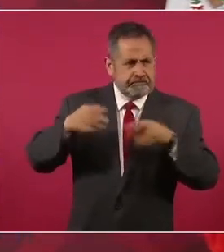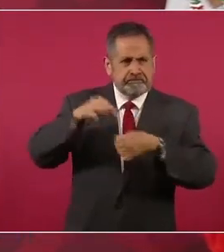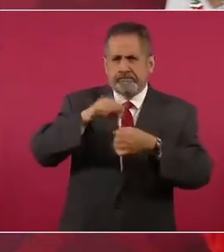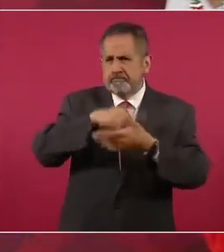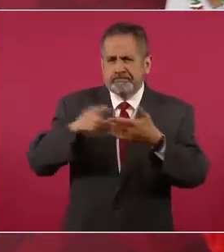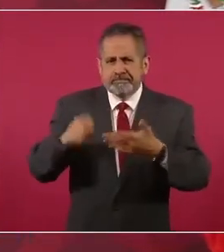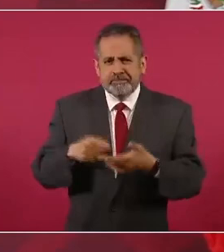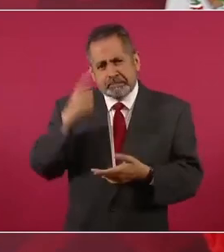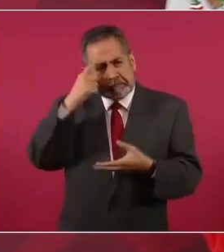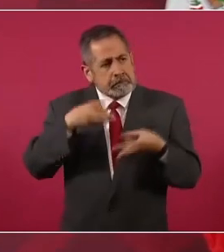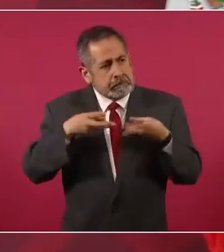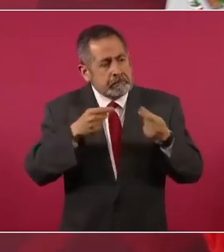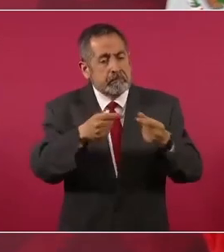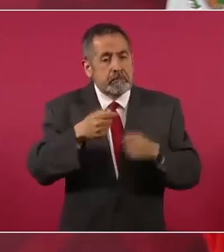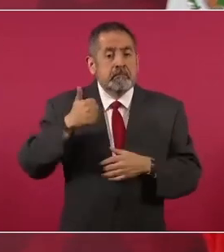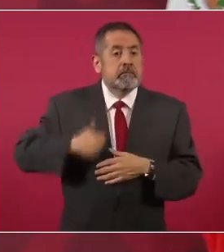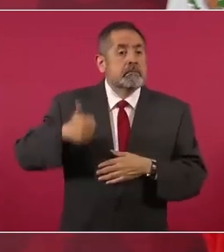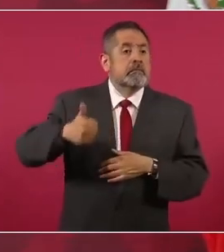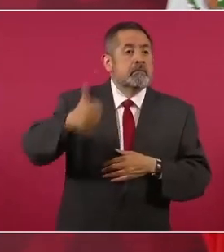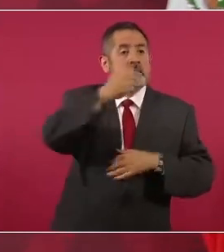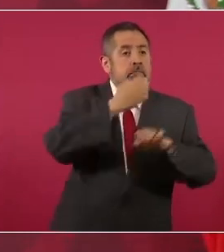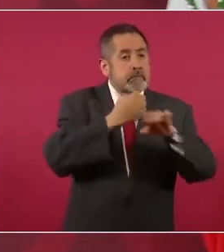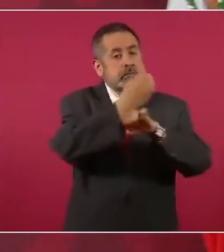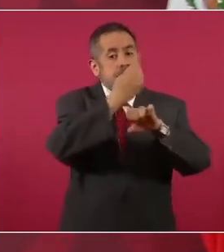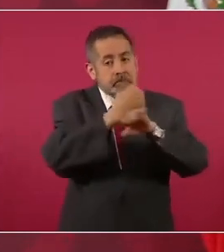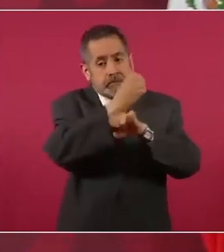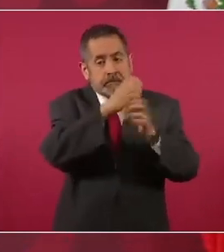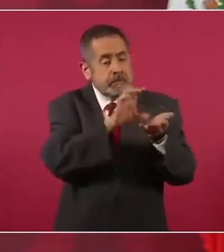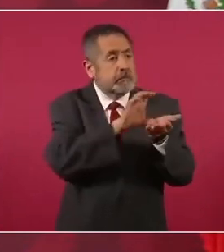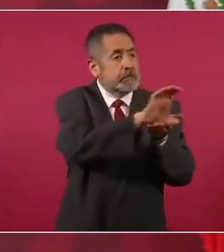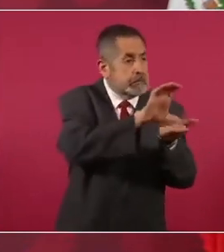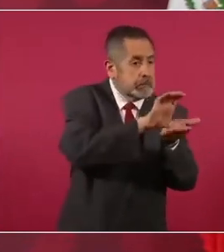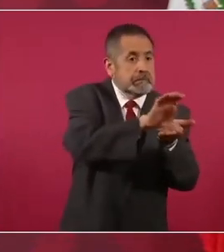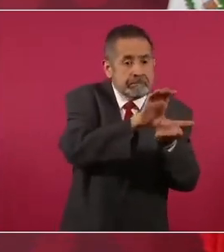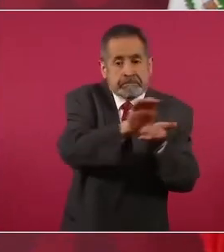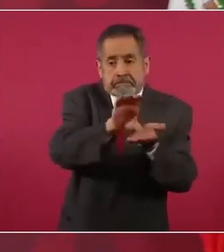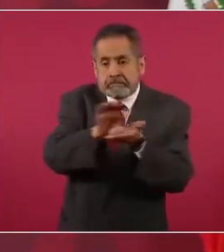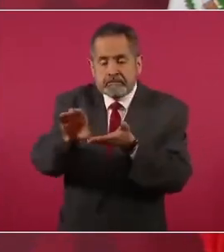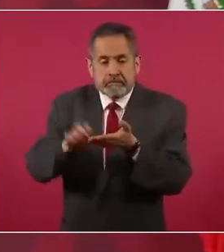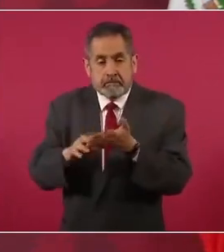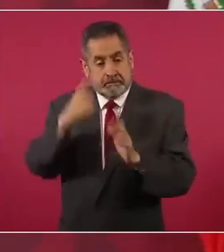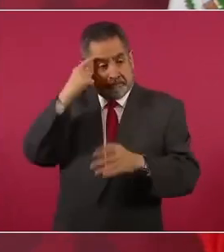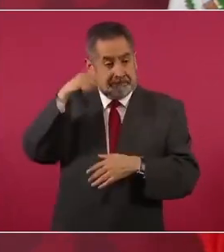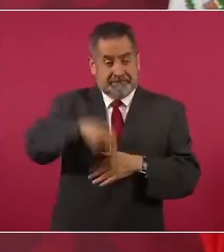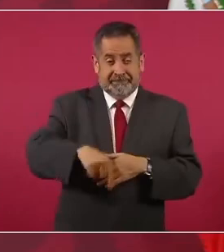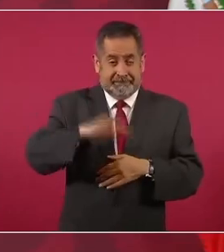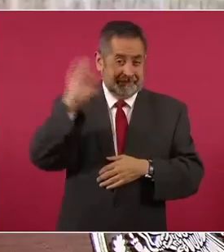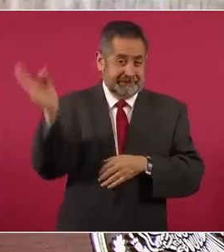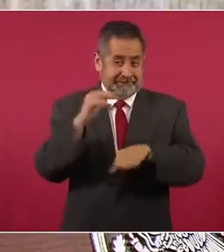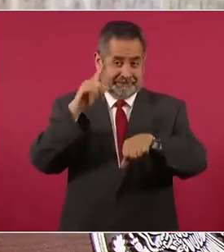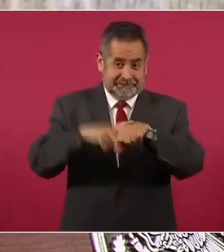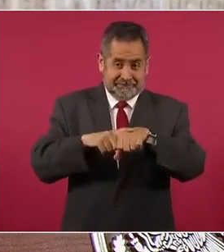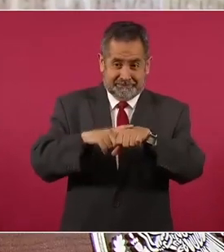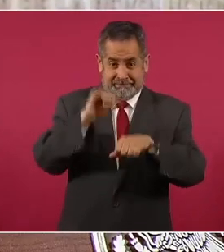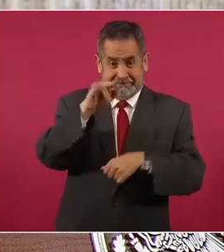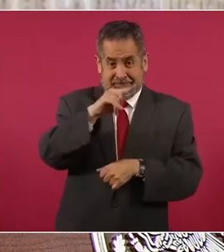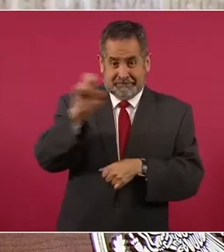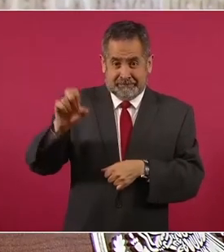¿Por qué se gasta tanto? Porque estamos hablando de 20,000 nada más en el órgano federal,